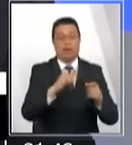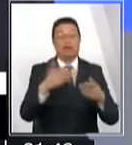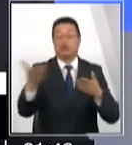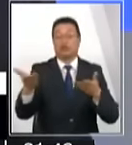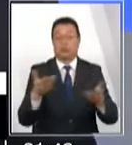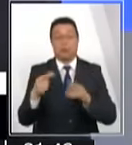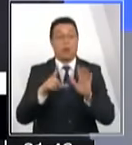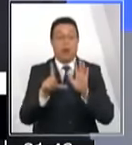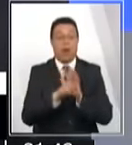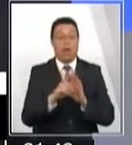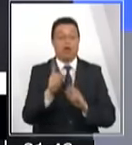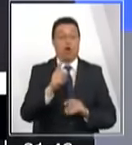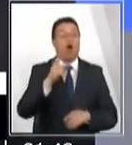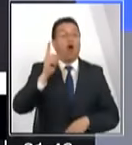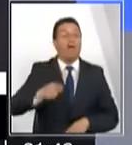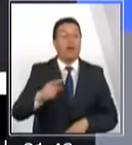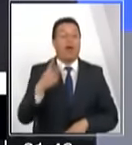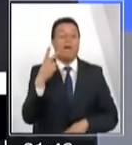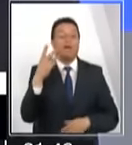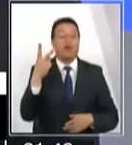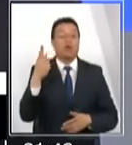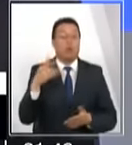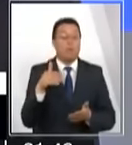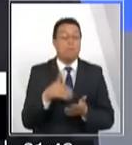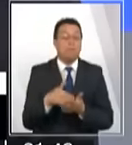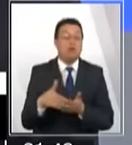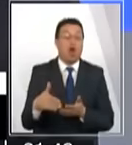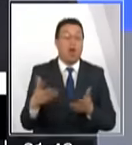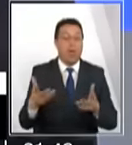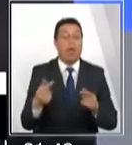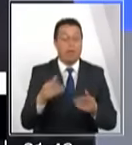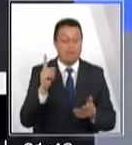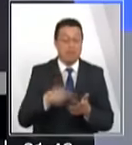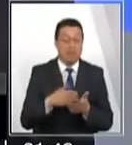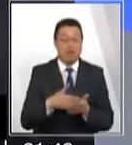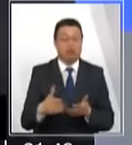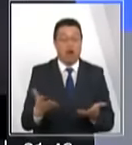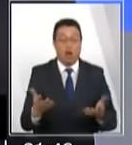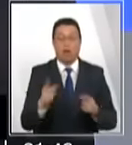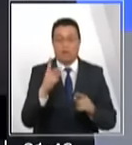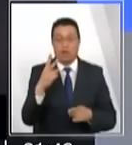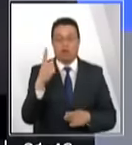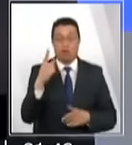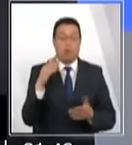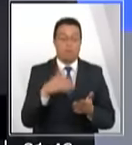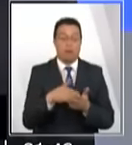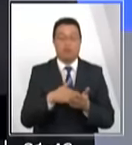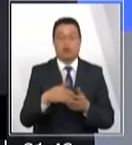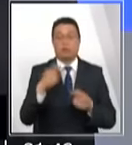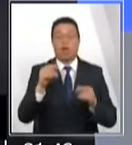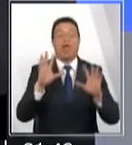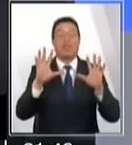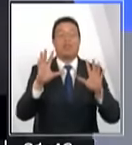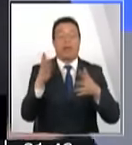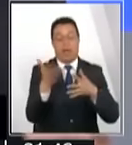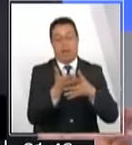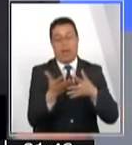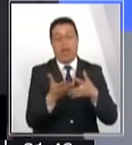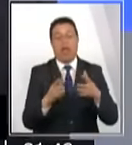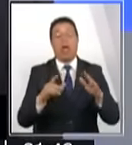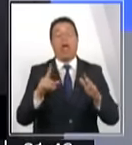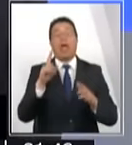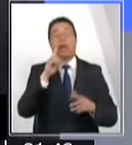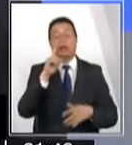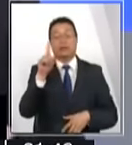ley no los obliga a ganar 21000 millones de pesos en el trimestre aumentar su 2000 millones dividido por 10 isapre Son son 10